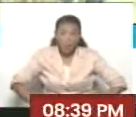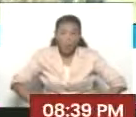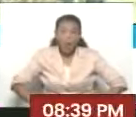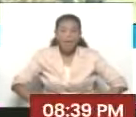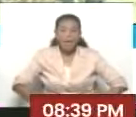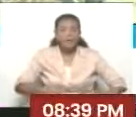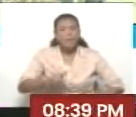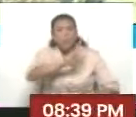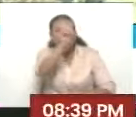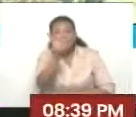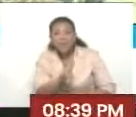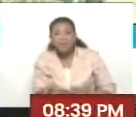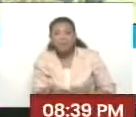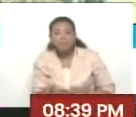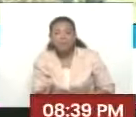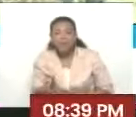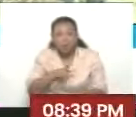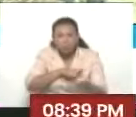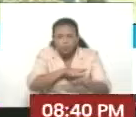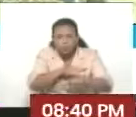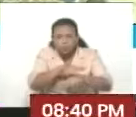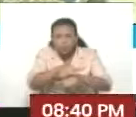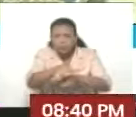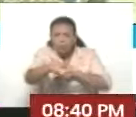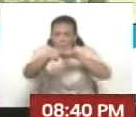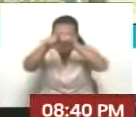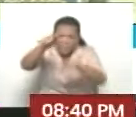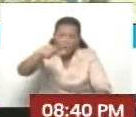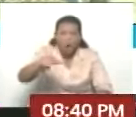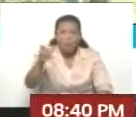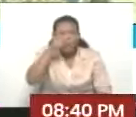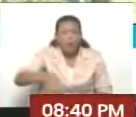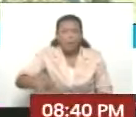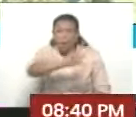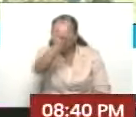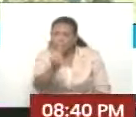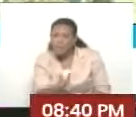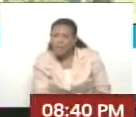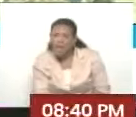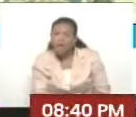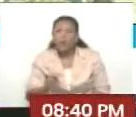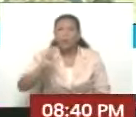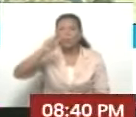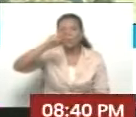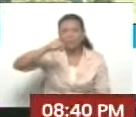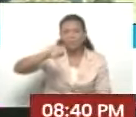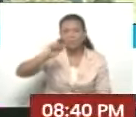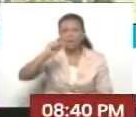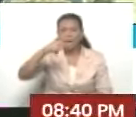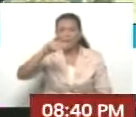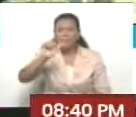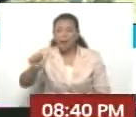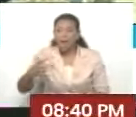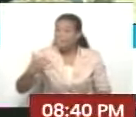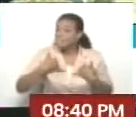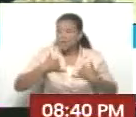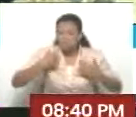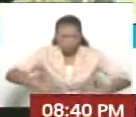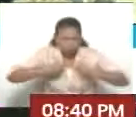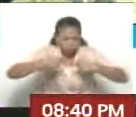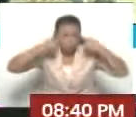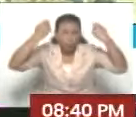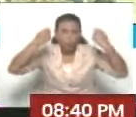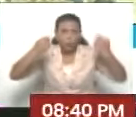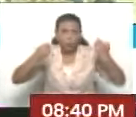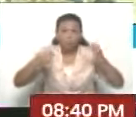guerra de Vietnam, el bombardeo del imperialismo gringo contra el pueblo de Vietnam, con napal. Y él se inmoló y